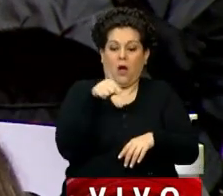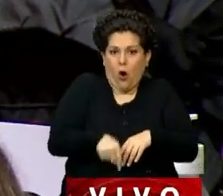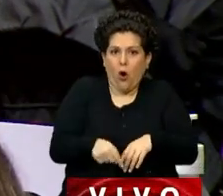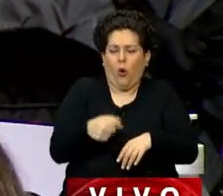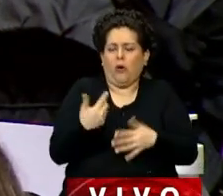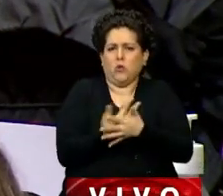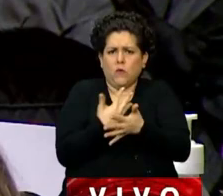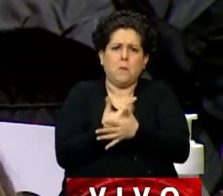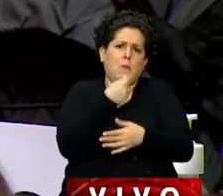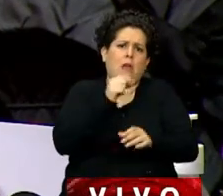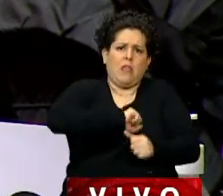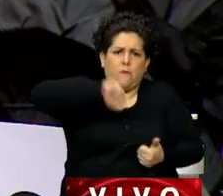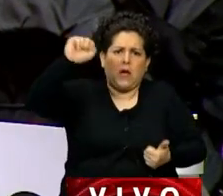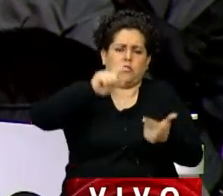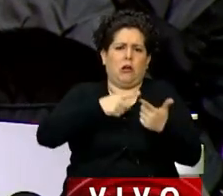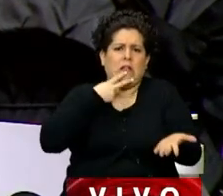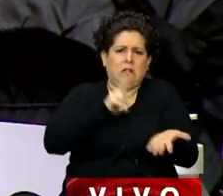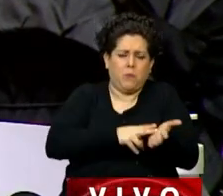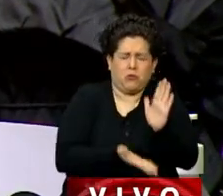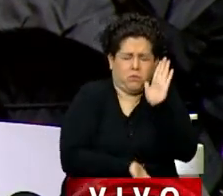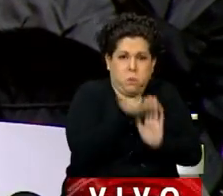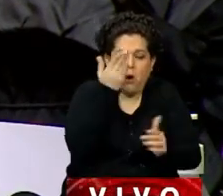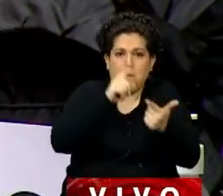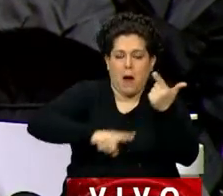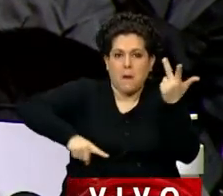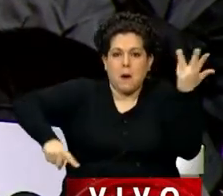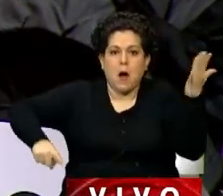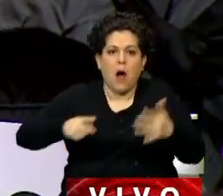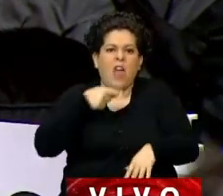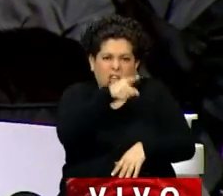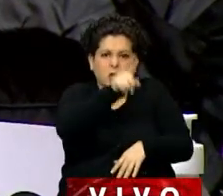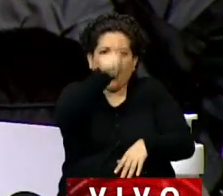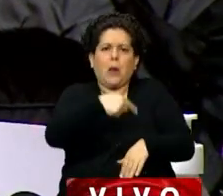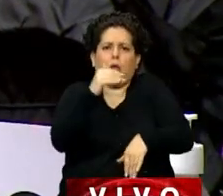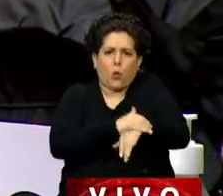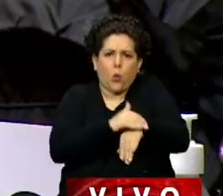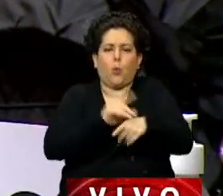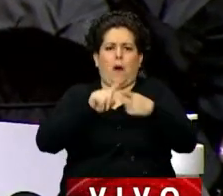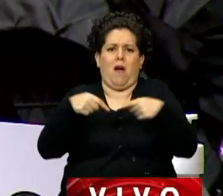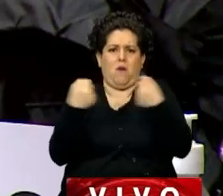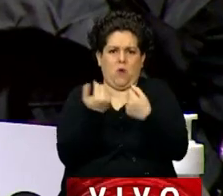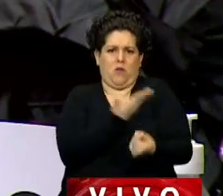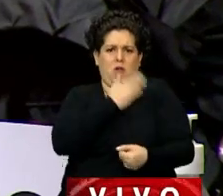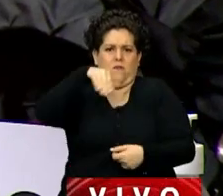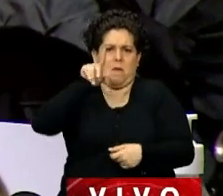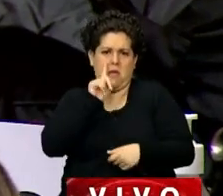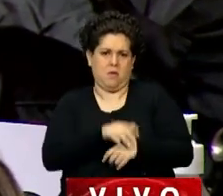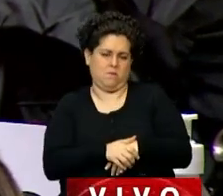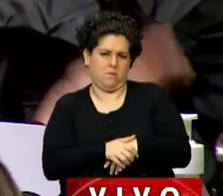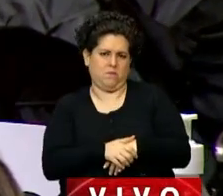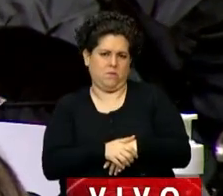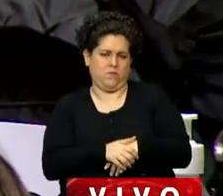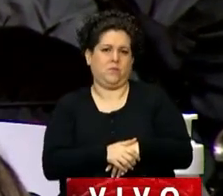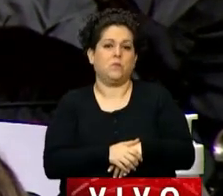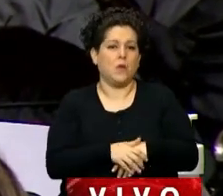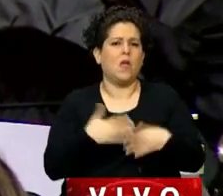de tarifazos, de inflación, son las consecuencias previsibles de ese acuerdo con el FMI.